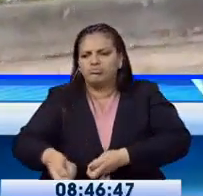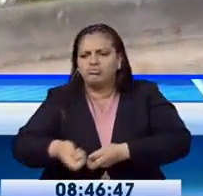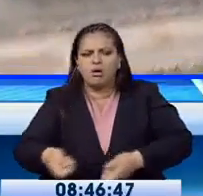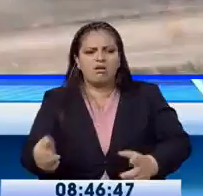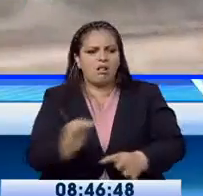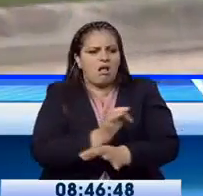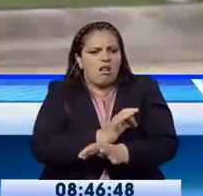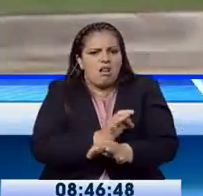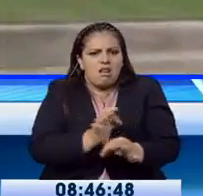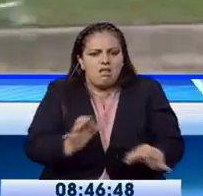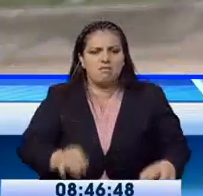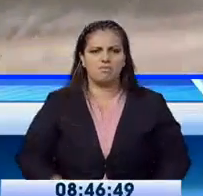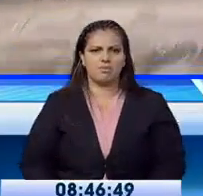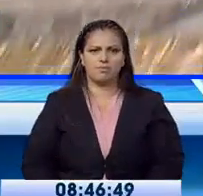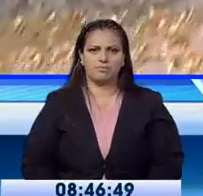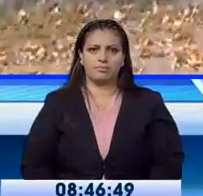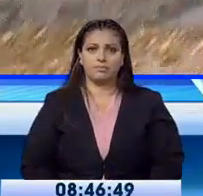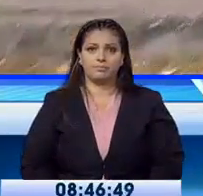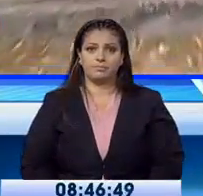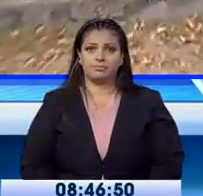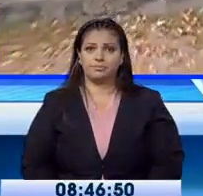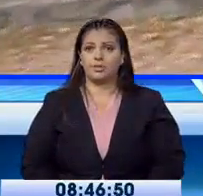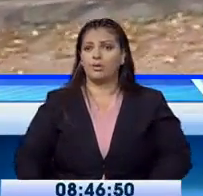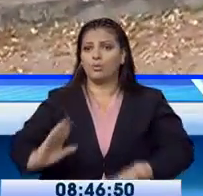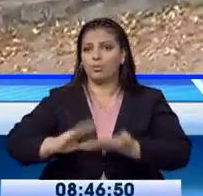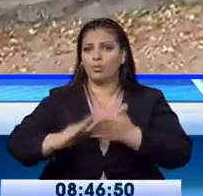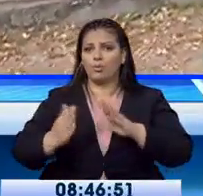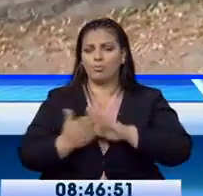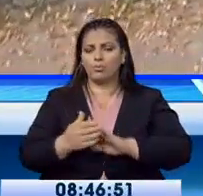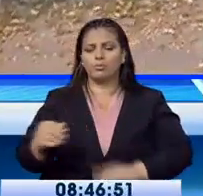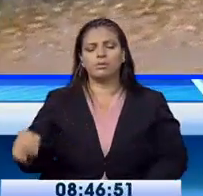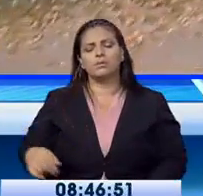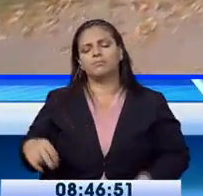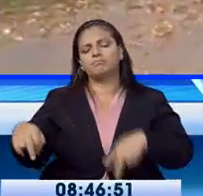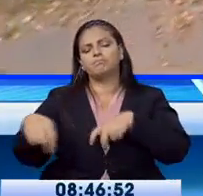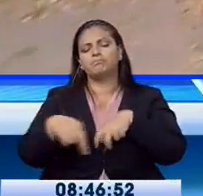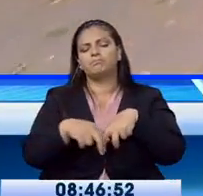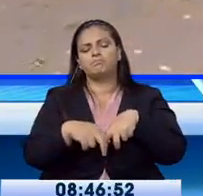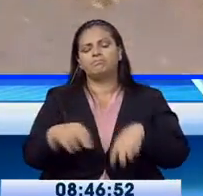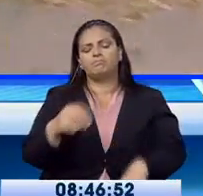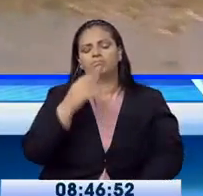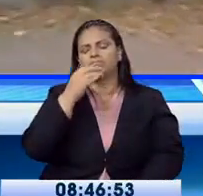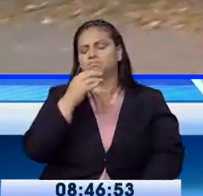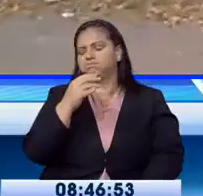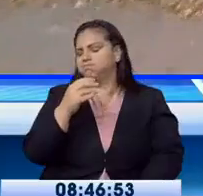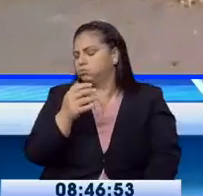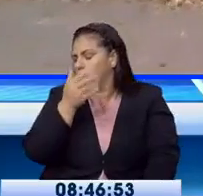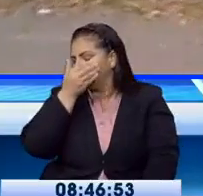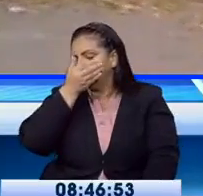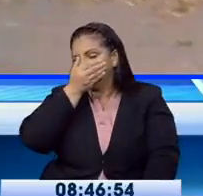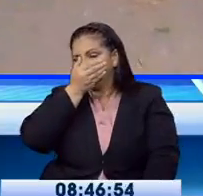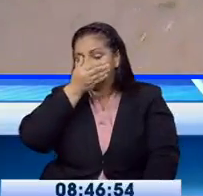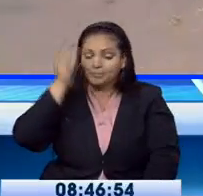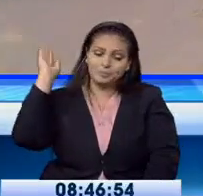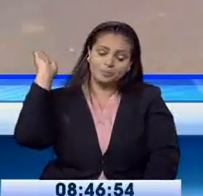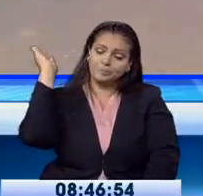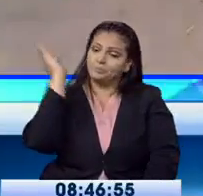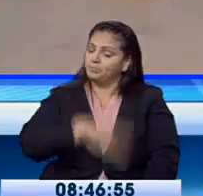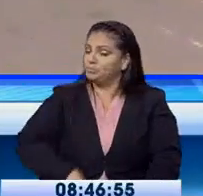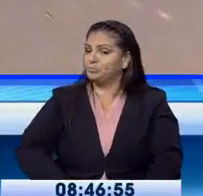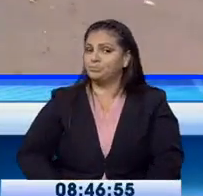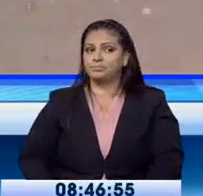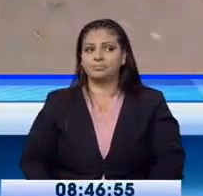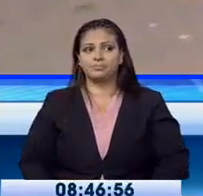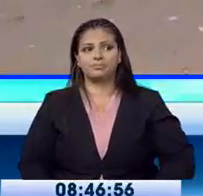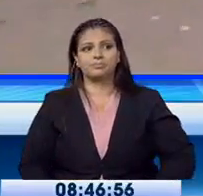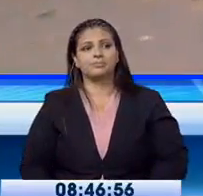pestilente para la comunidad y para quienes por ahí transitan soporta el mal olor exacto y por otro lado este jorge en cualquier momento se